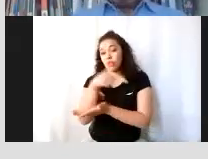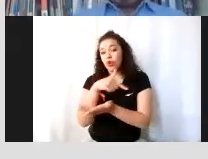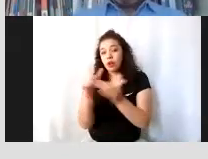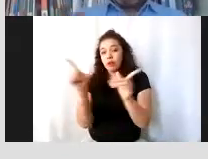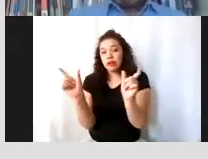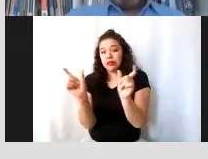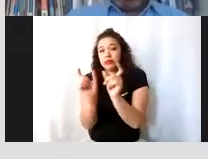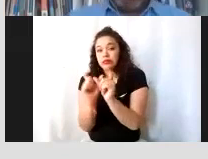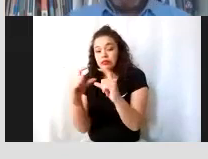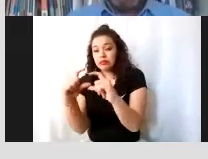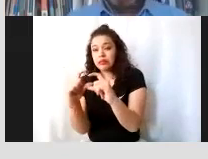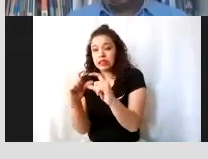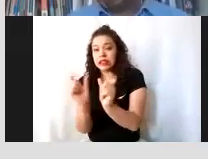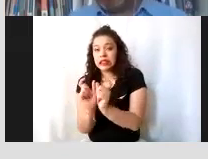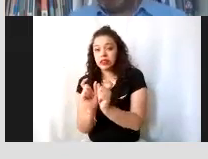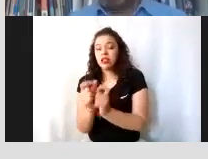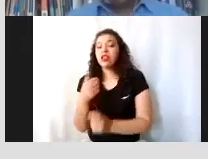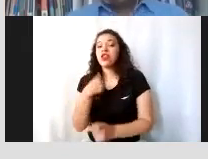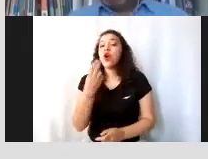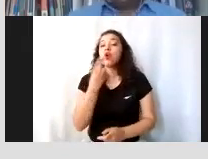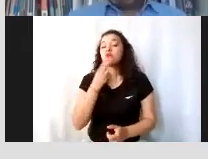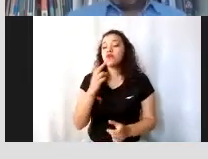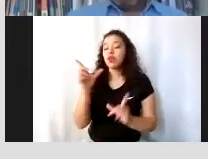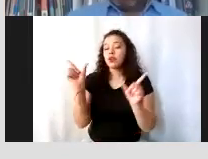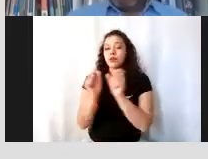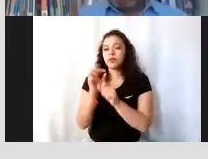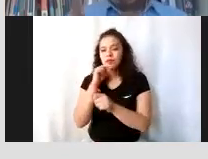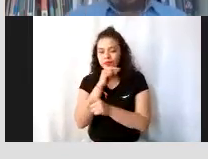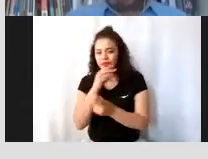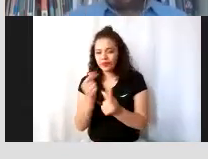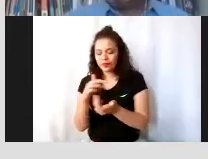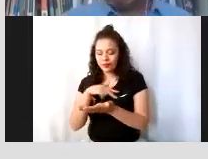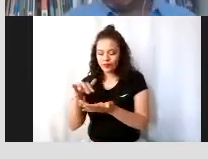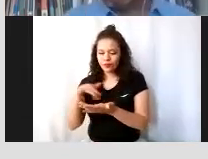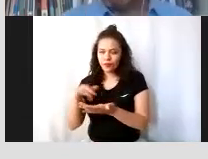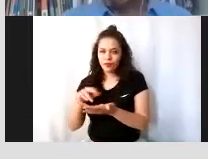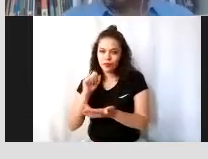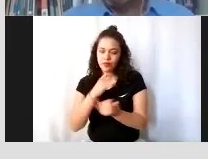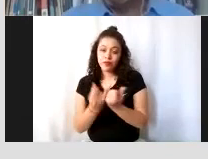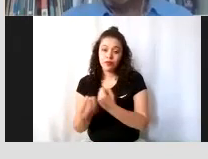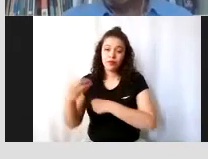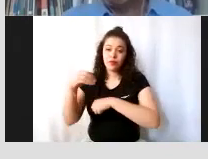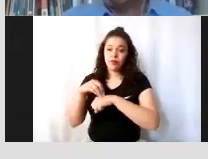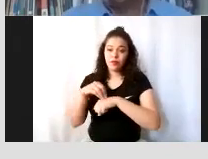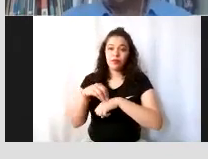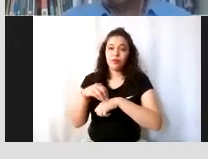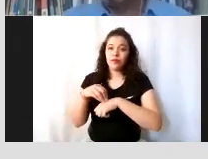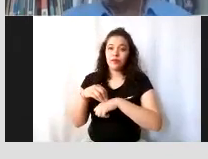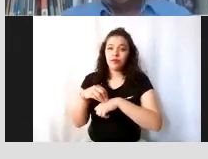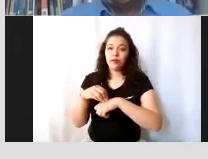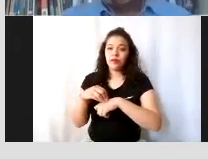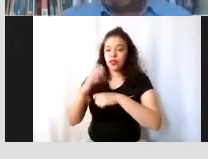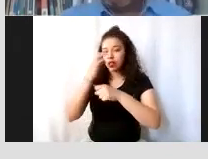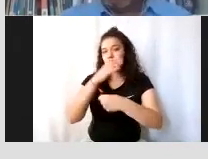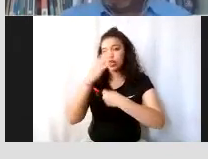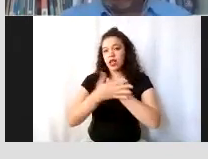pequeño y entonces utilizo el simplificado. Pero tengo que establecer que el aviso de